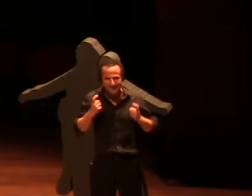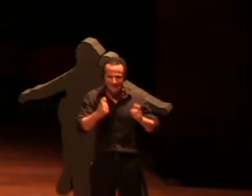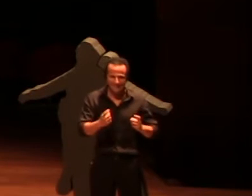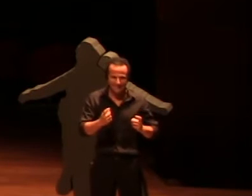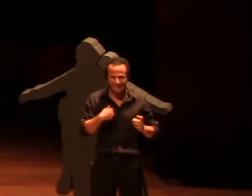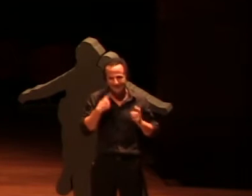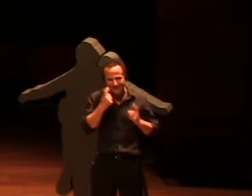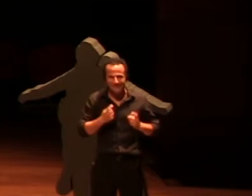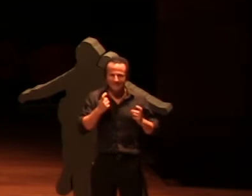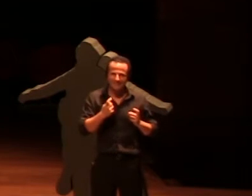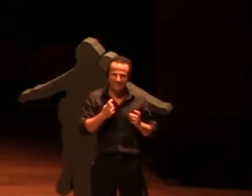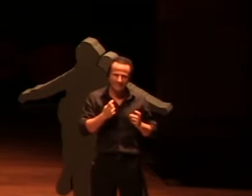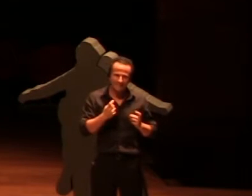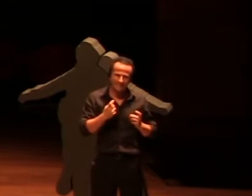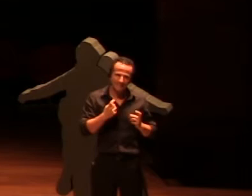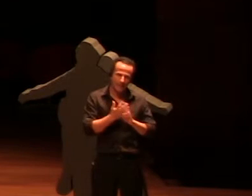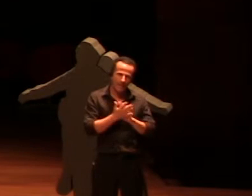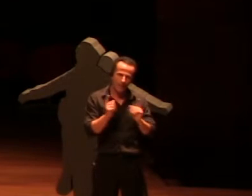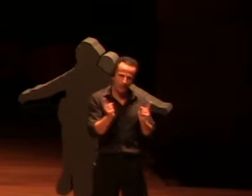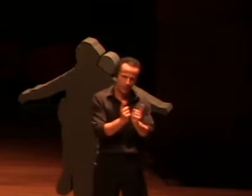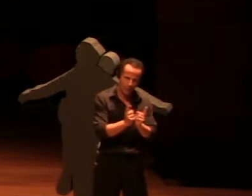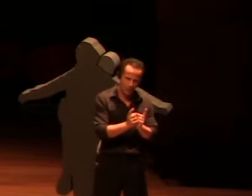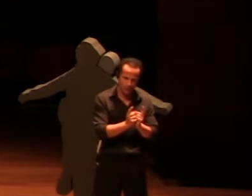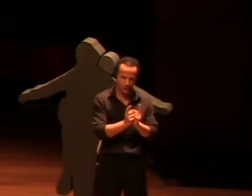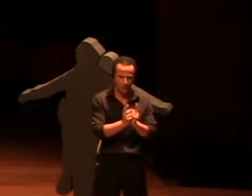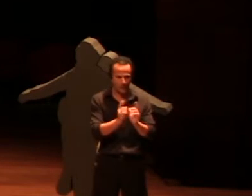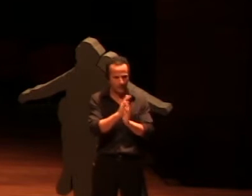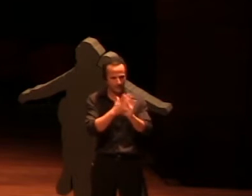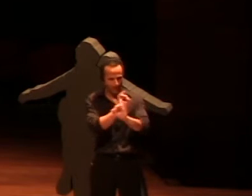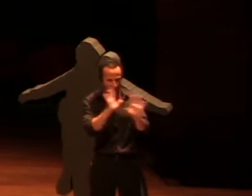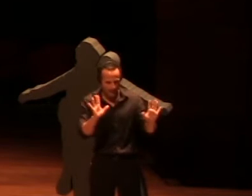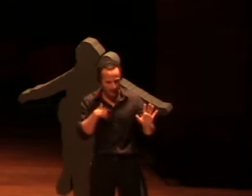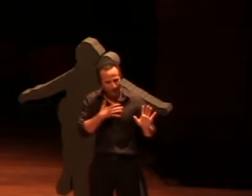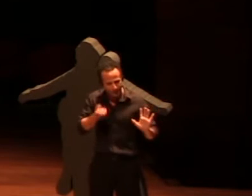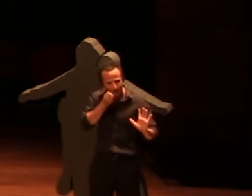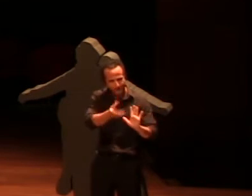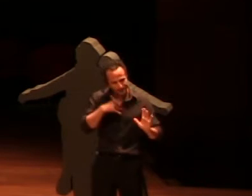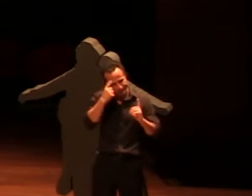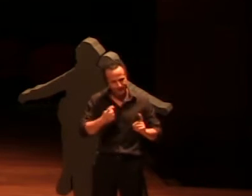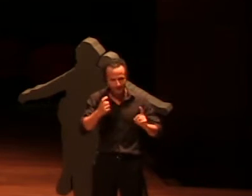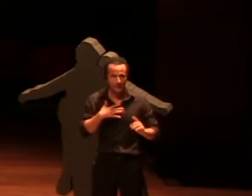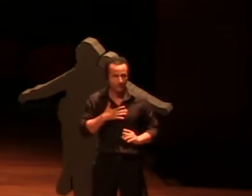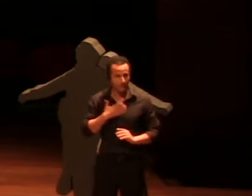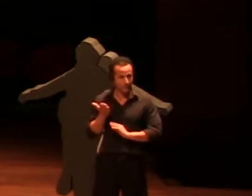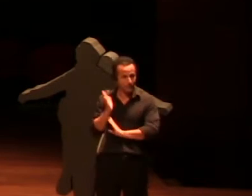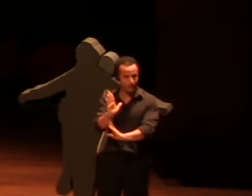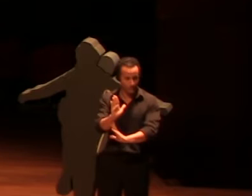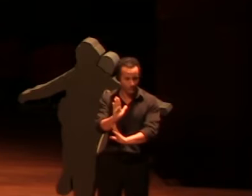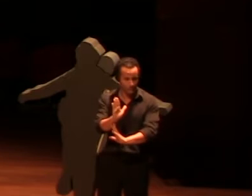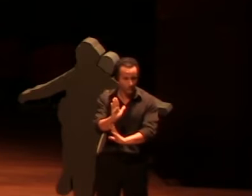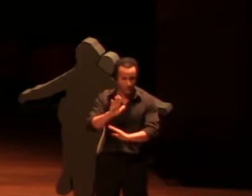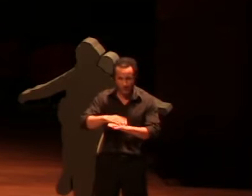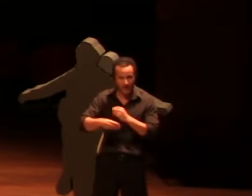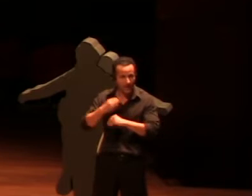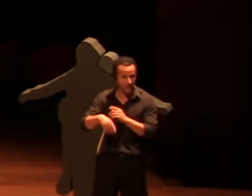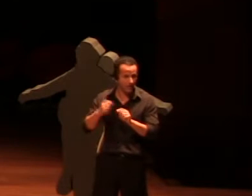intentaré pues ser conciso y breve en lo que quiero transmitir. Mi propuesta en